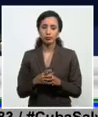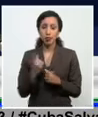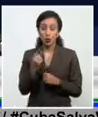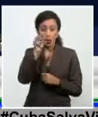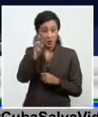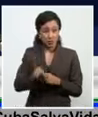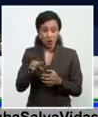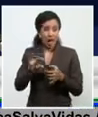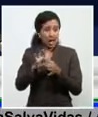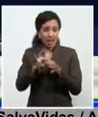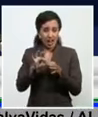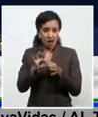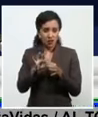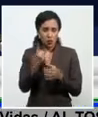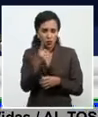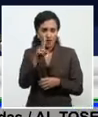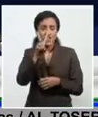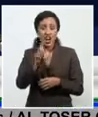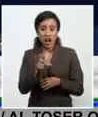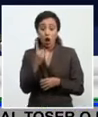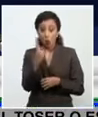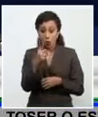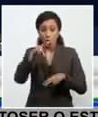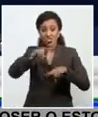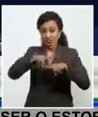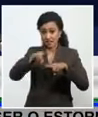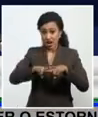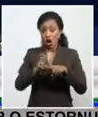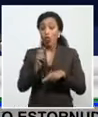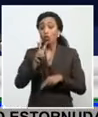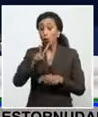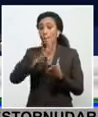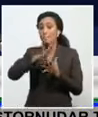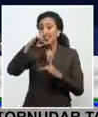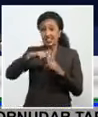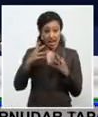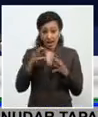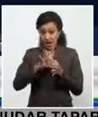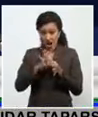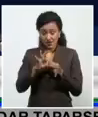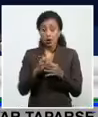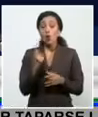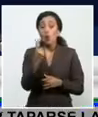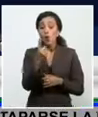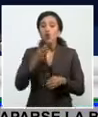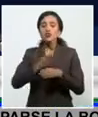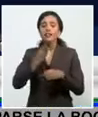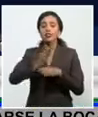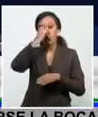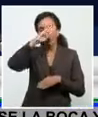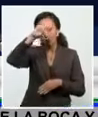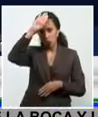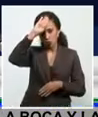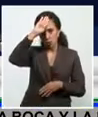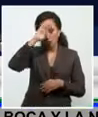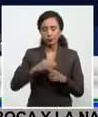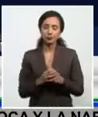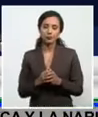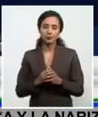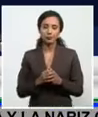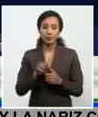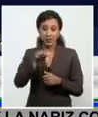grave es de Villa Clara, uno es de La Habana, 2 son de Matanzas y uno es de Santiago de Cuba. Y en estos